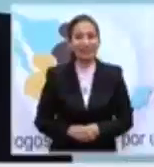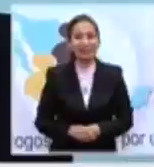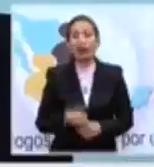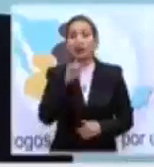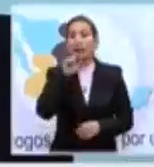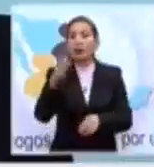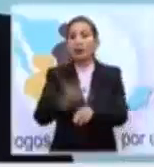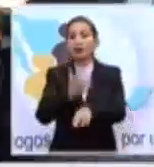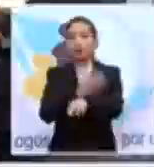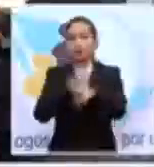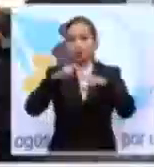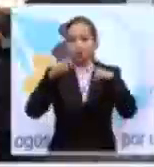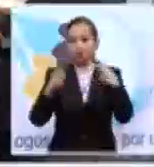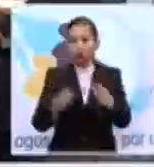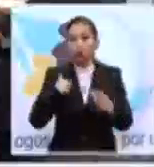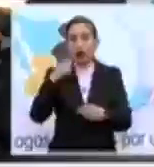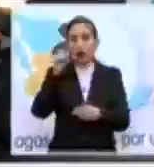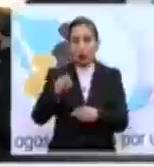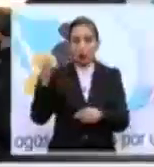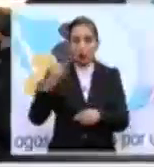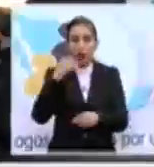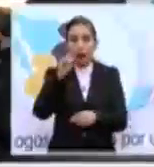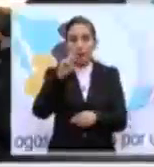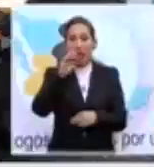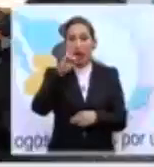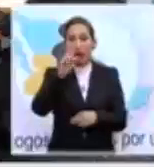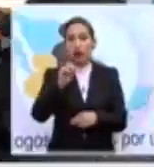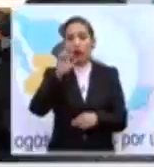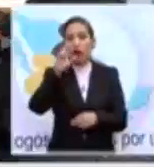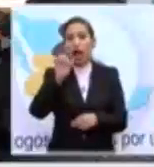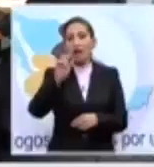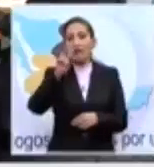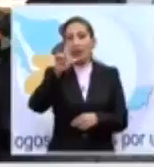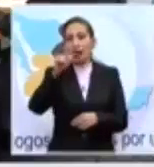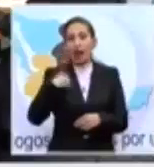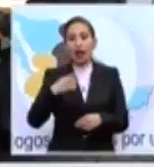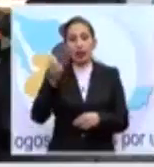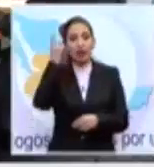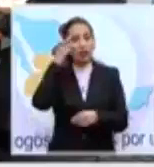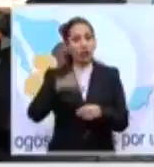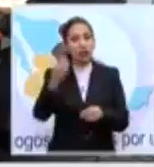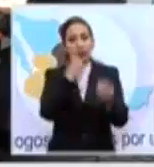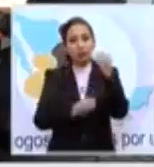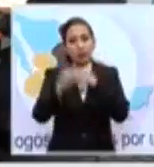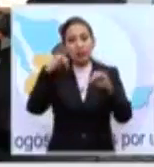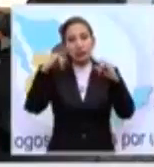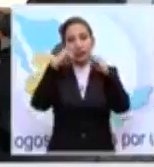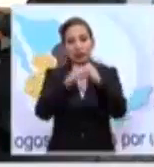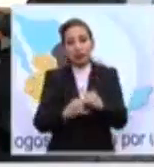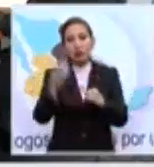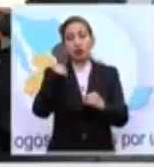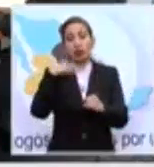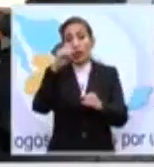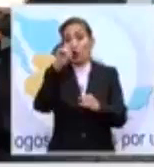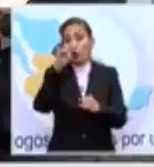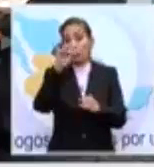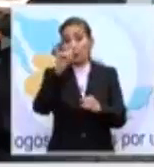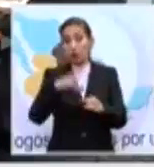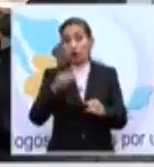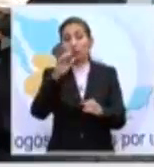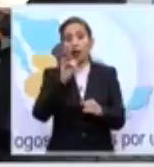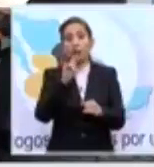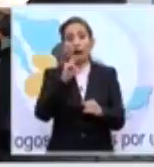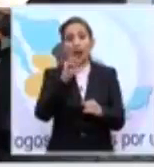También nos acompaña en la mesa como ponente Abelardo Ávila Curiel, director de nutrición en el Instituto Nacional de Nutrición Salvador